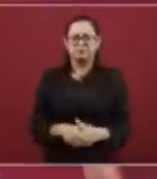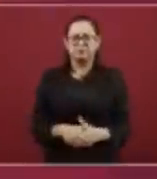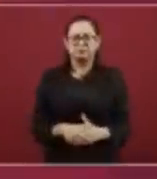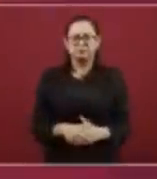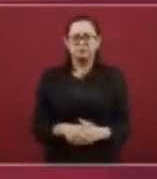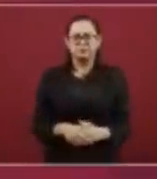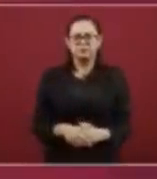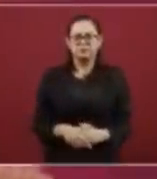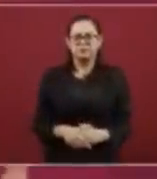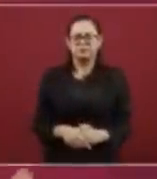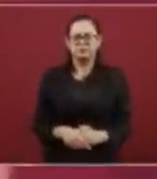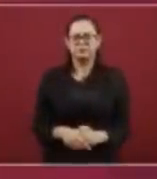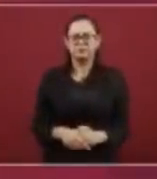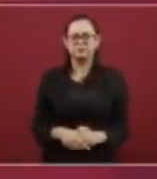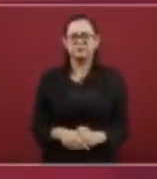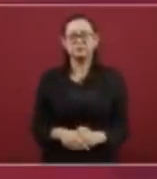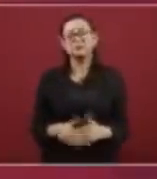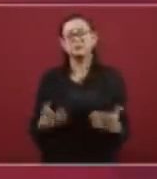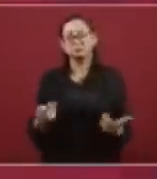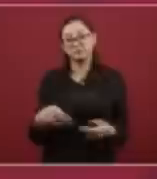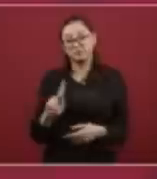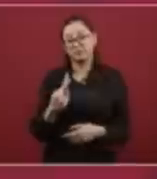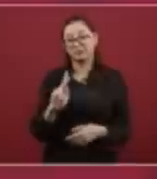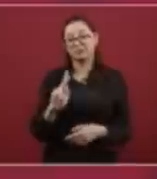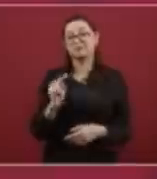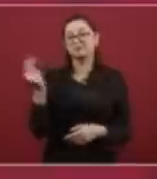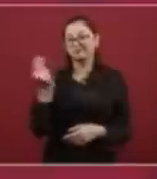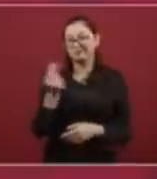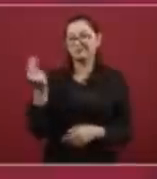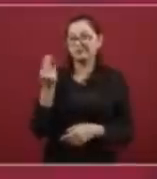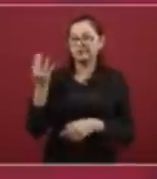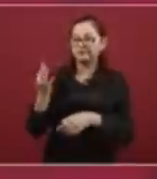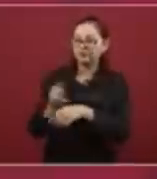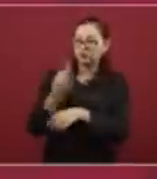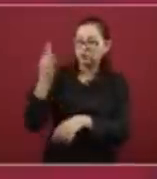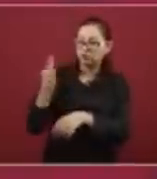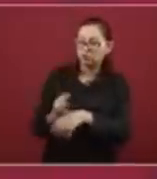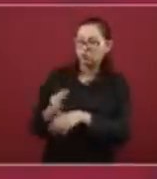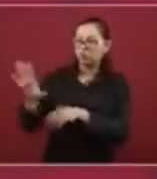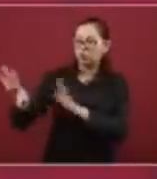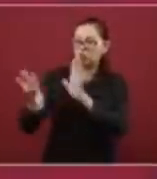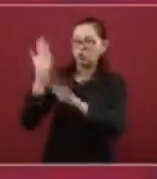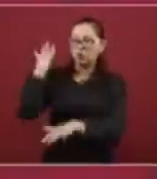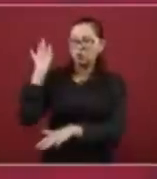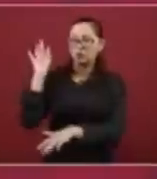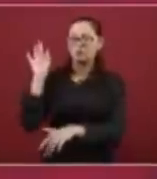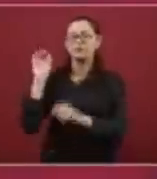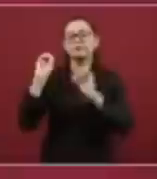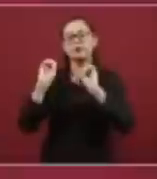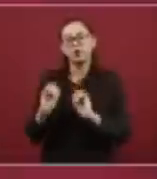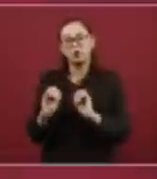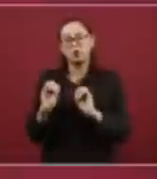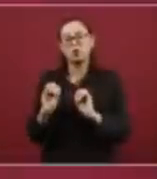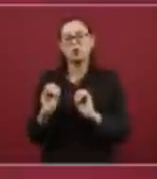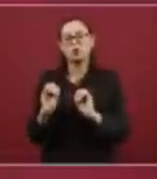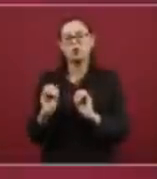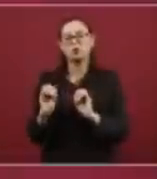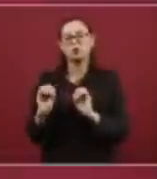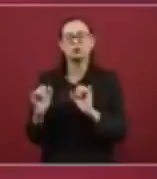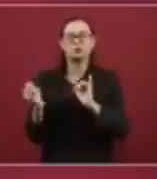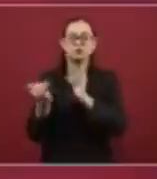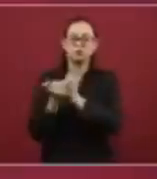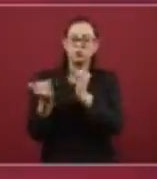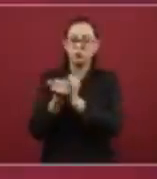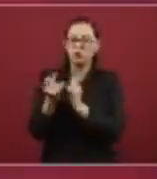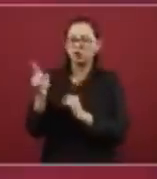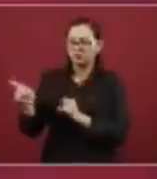es conseguir al tutor o pedirles a quienes tienen una profesión, quienes tienen